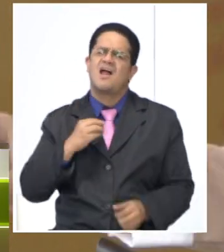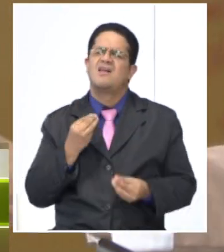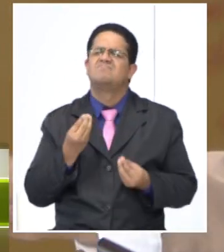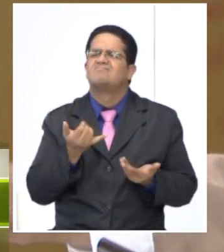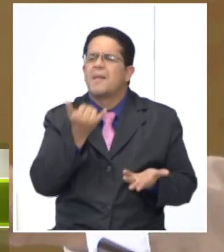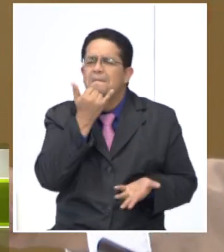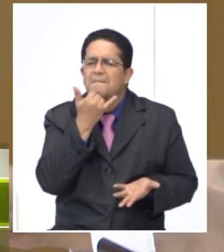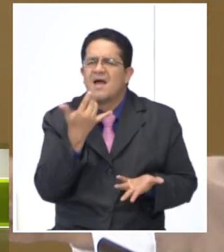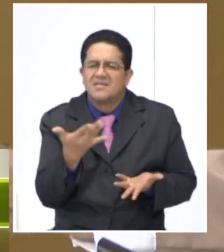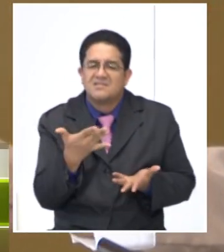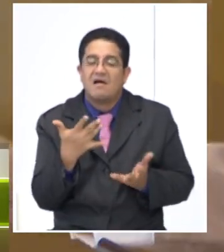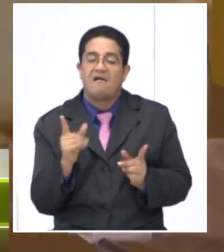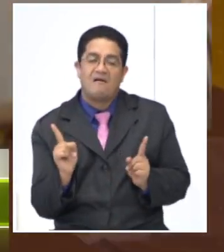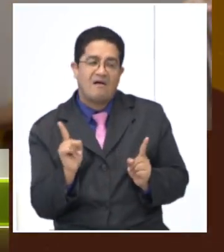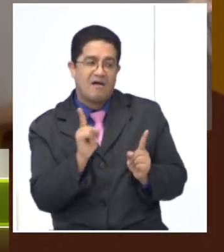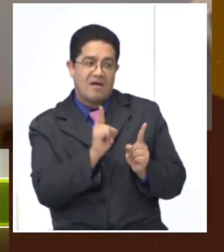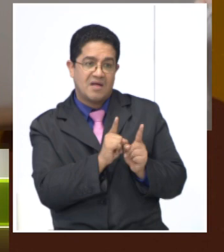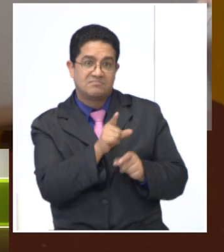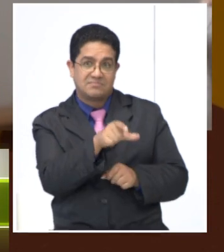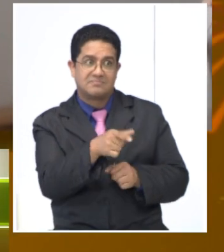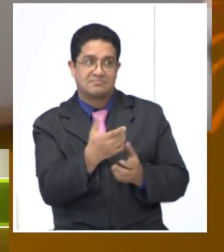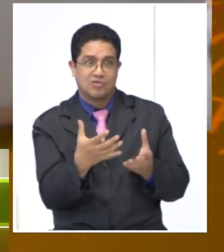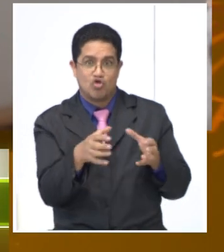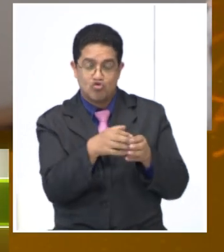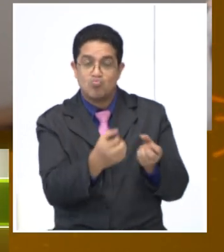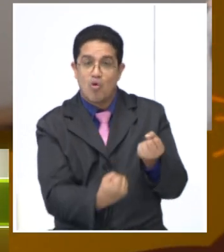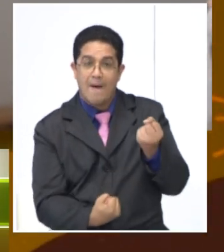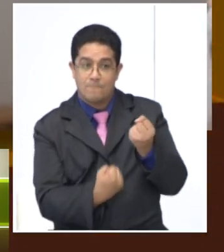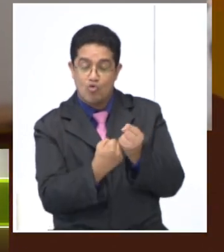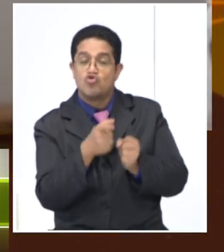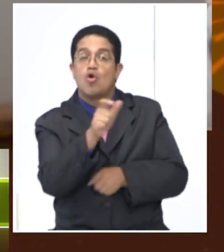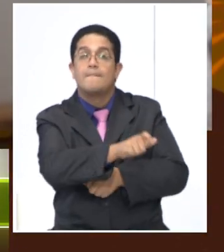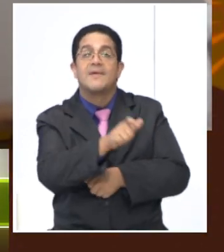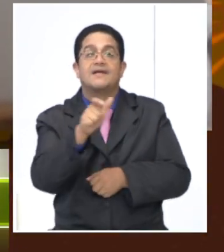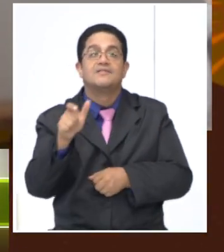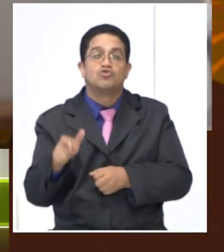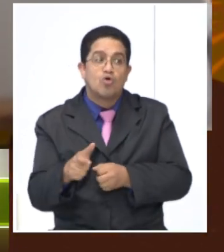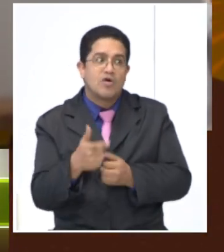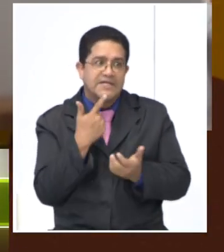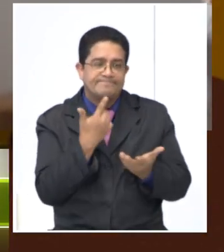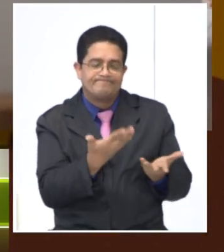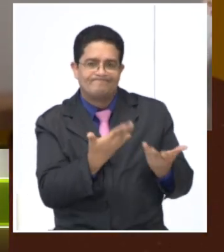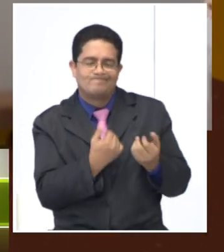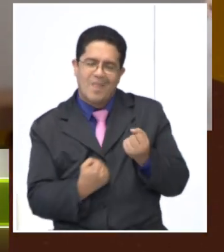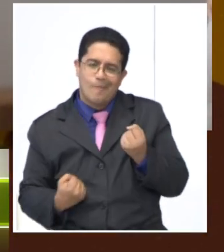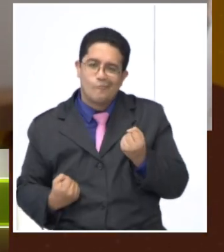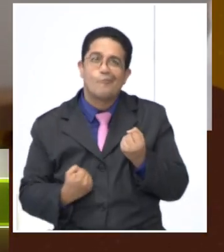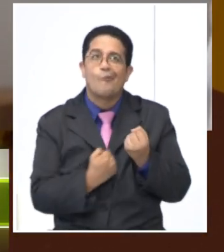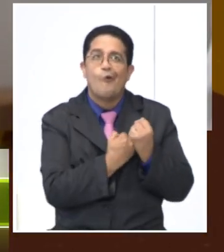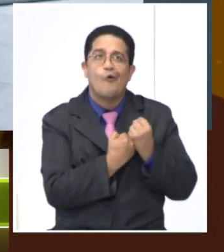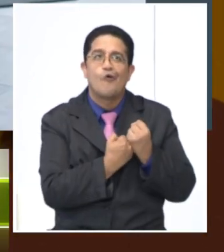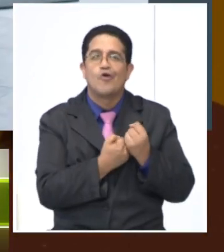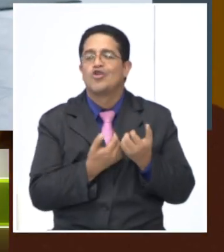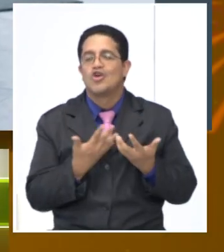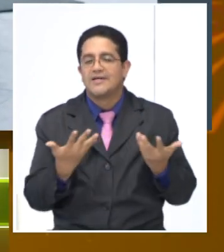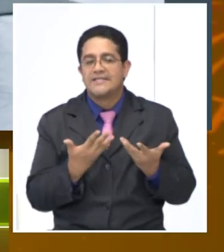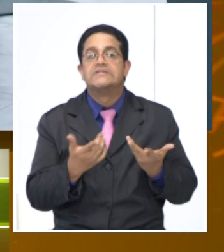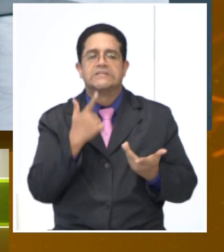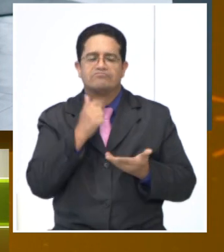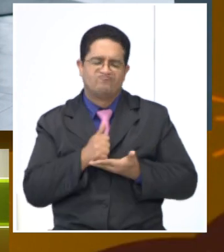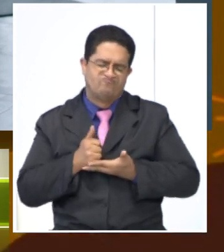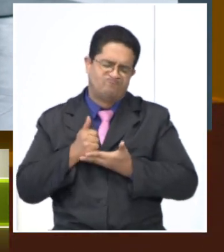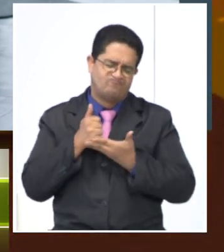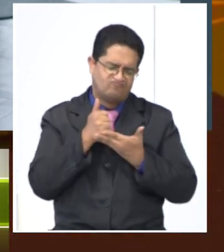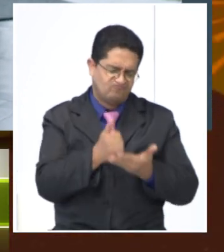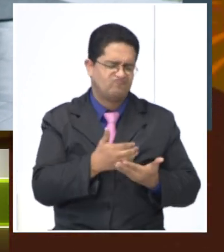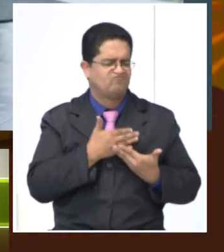mal? Acudimos precisamente a estas redes de apoyo, a estas personas que nos sostienen, estas personas que se caracterizan por ser solidarias,